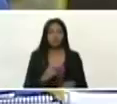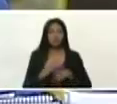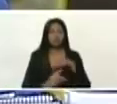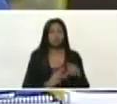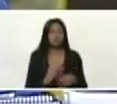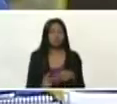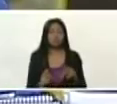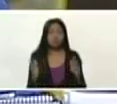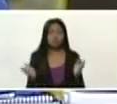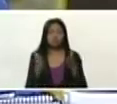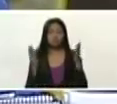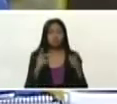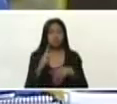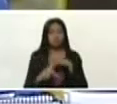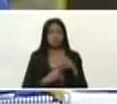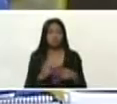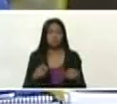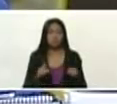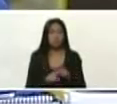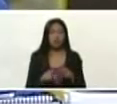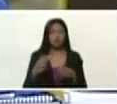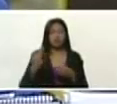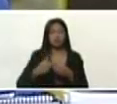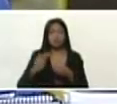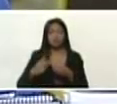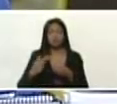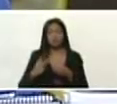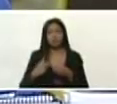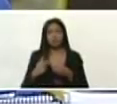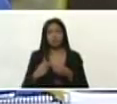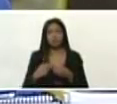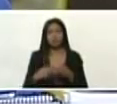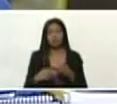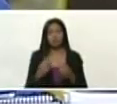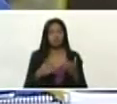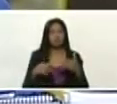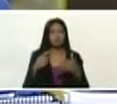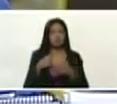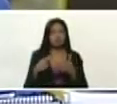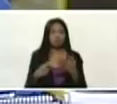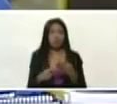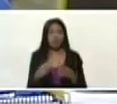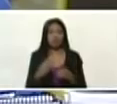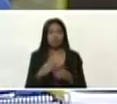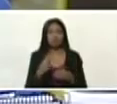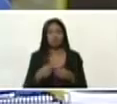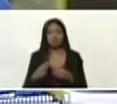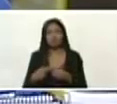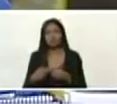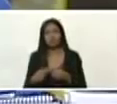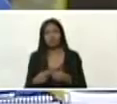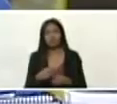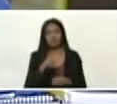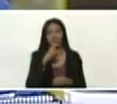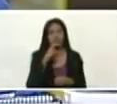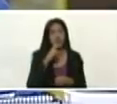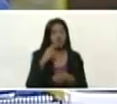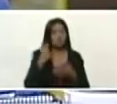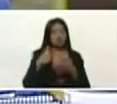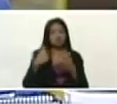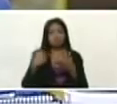producción y elevación de la producción del petróleo, de los derivados del petróleo, del oro, del coltán, del